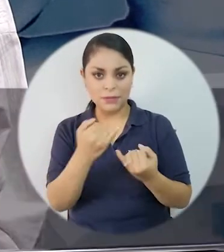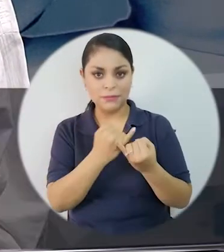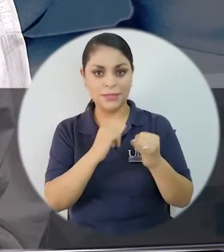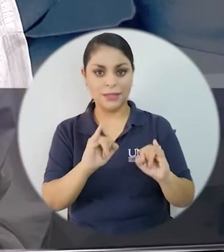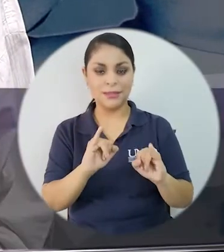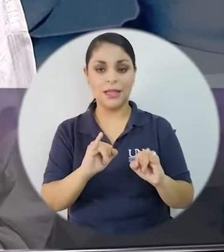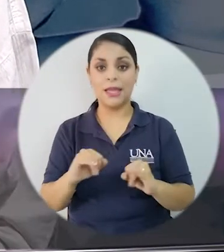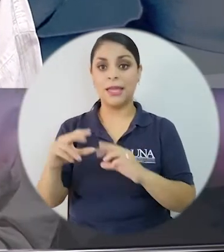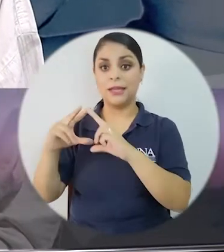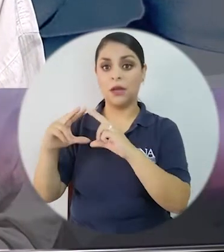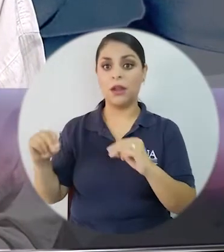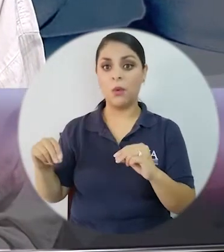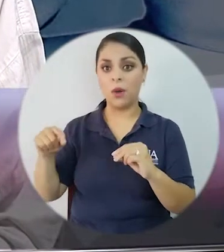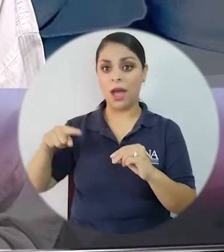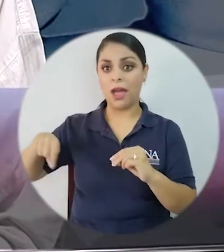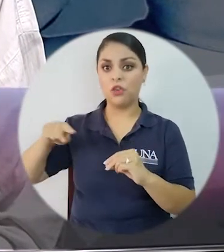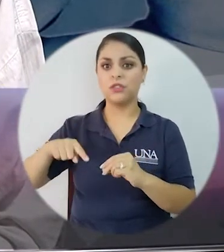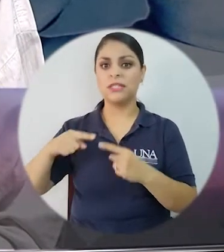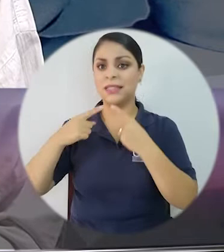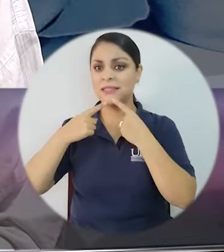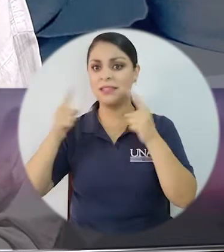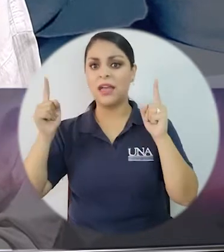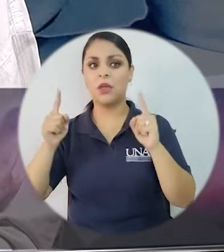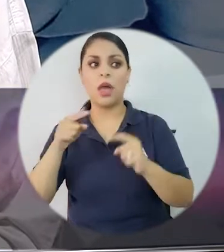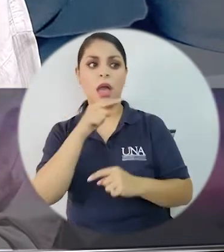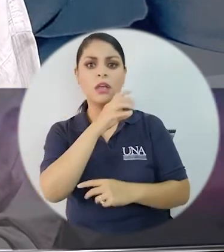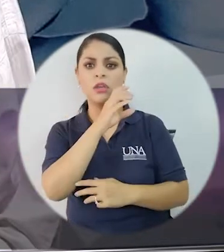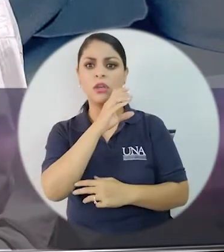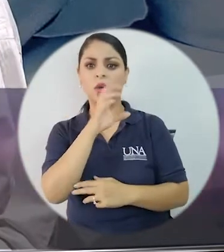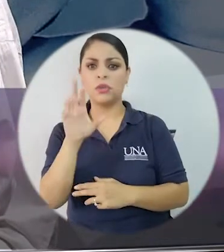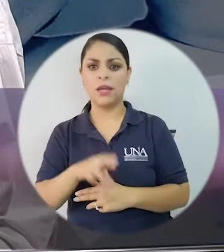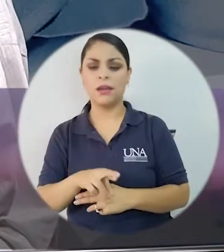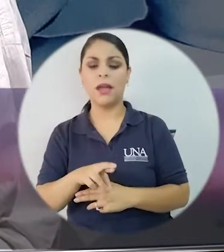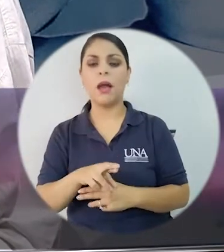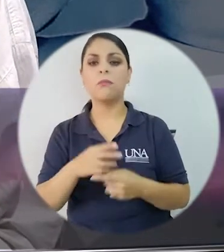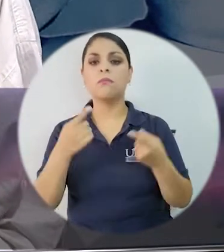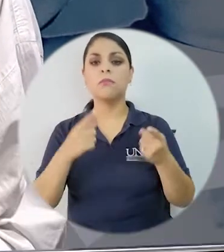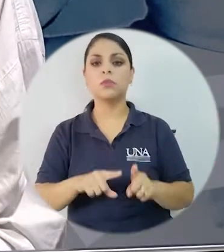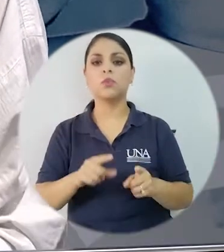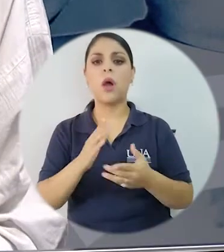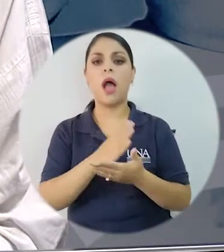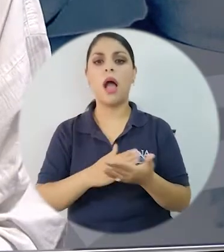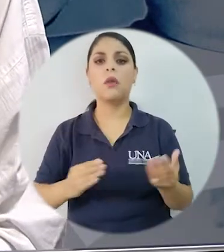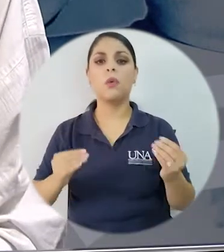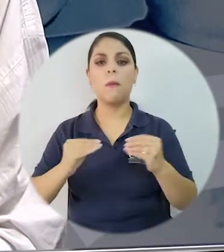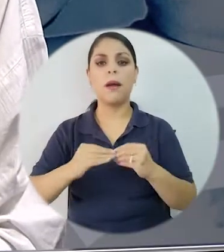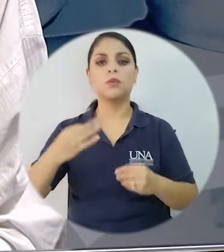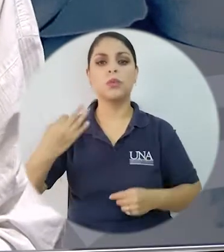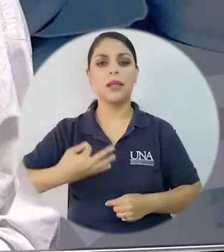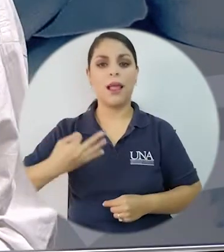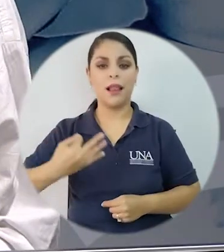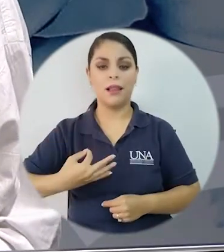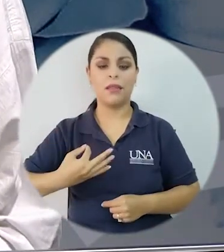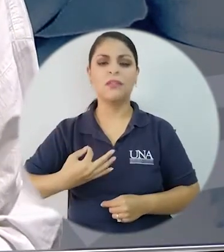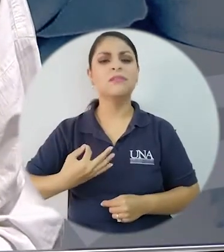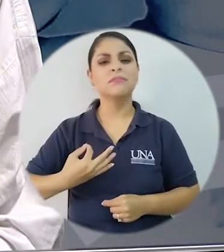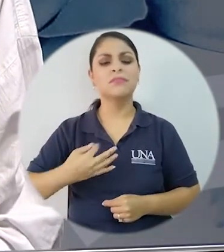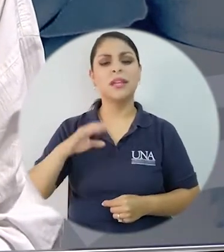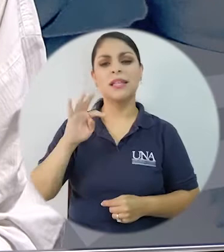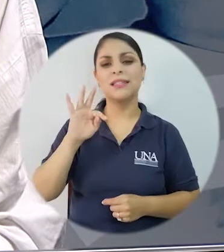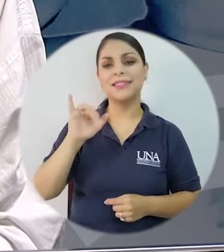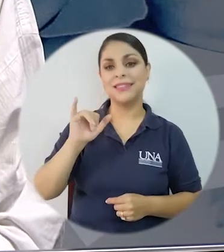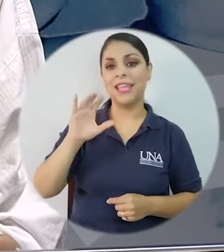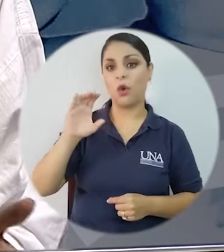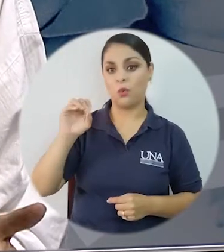de la independencia, en Nicaragua estaban diciendo que aquí había pasado algo más original. Así que los ticos teníamos